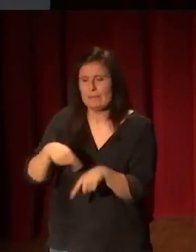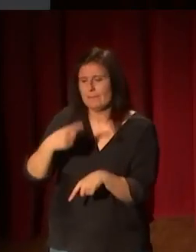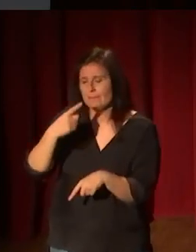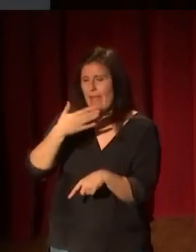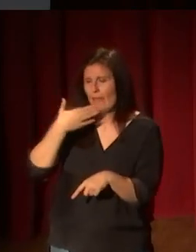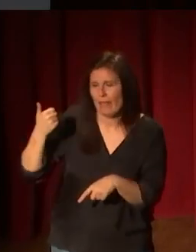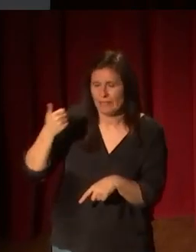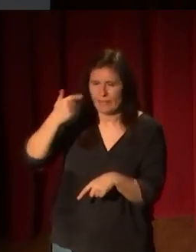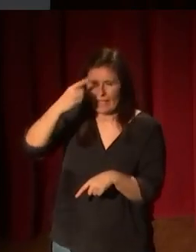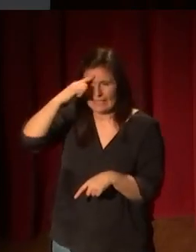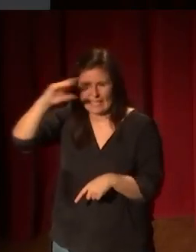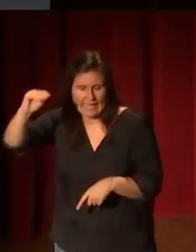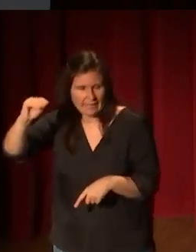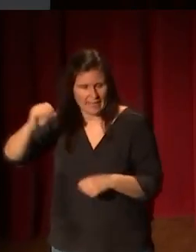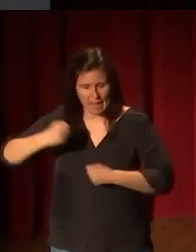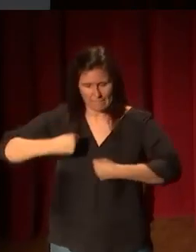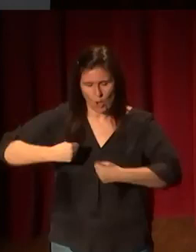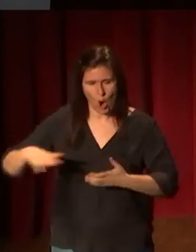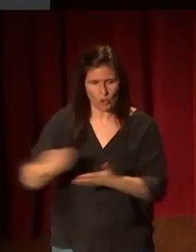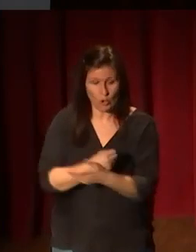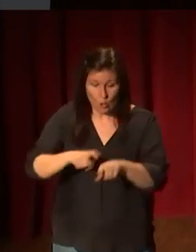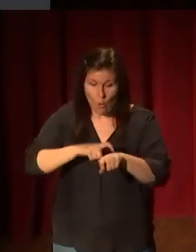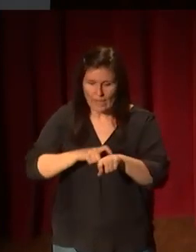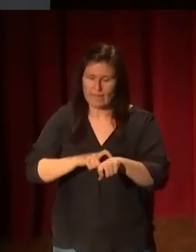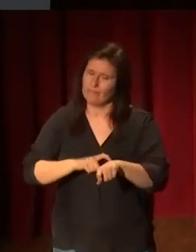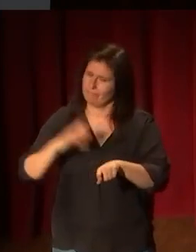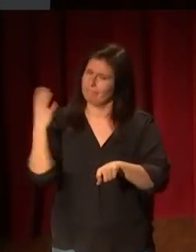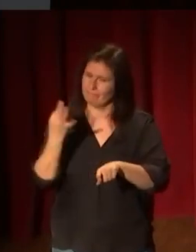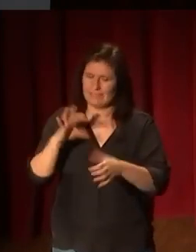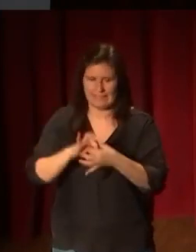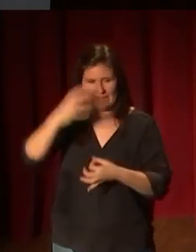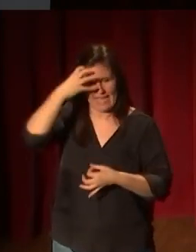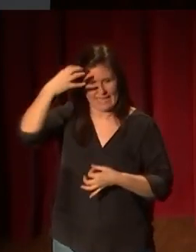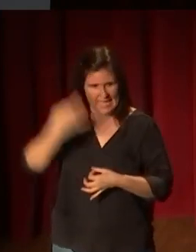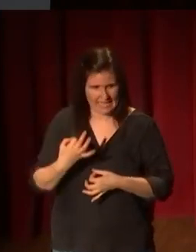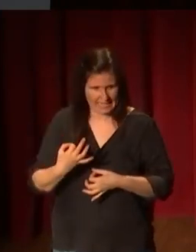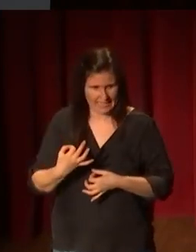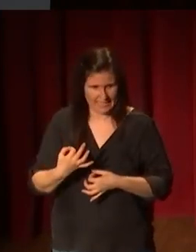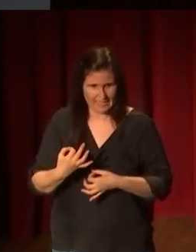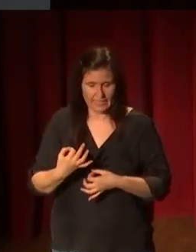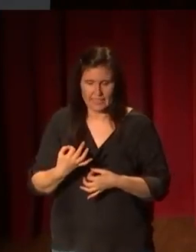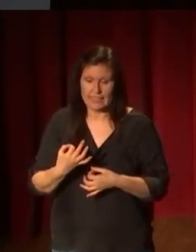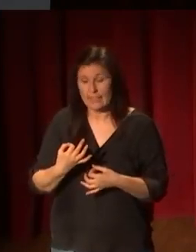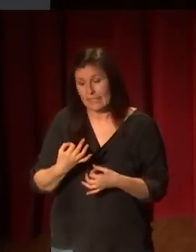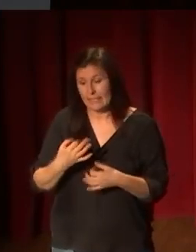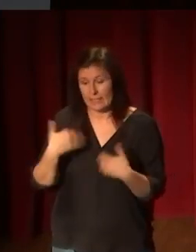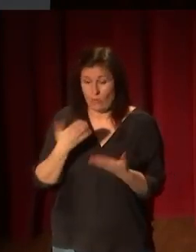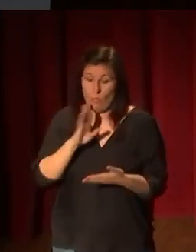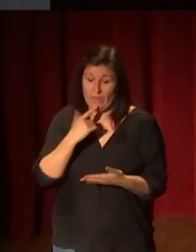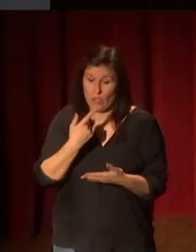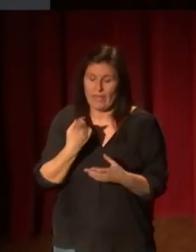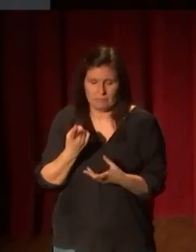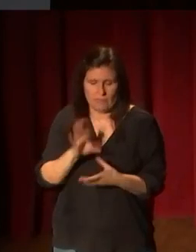física su vigor cualidades todas que se consideraban propias del monarca y que como digo